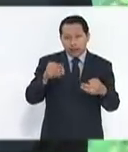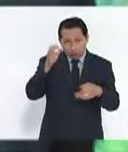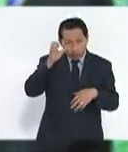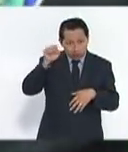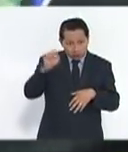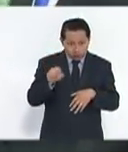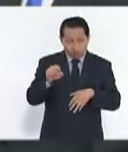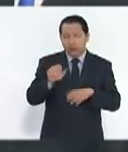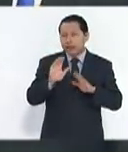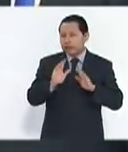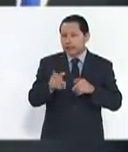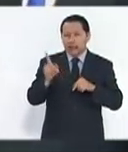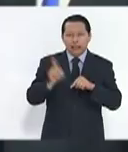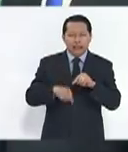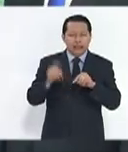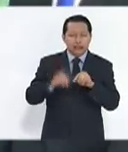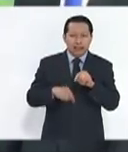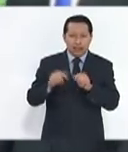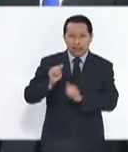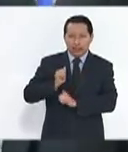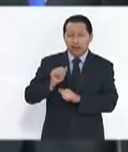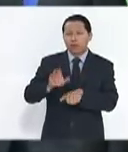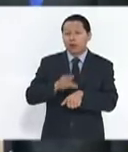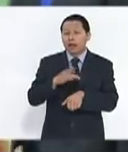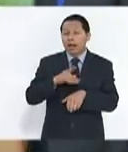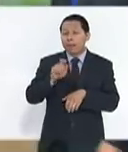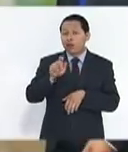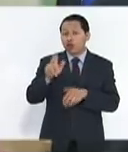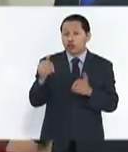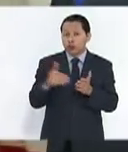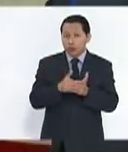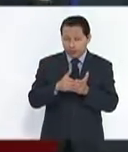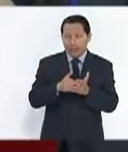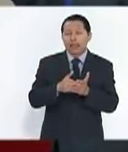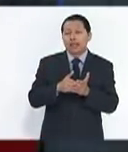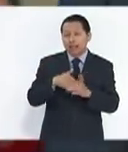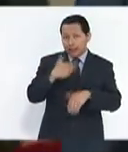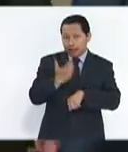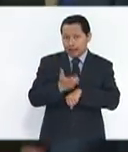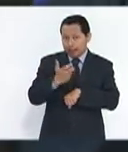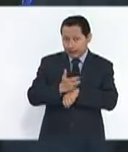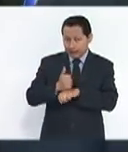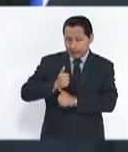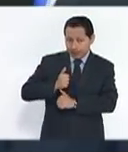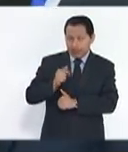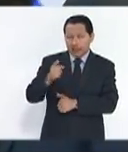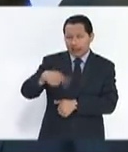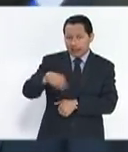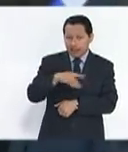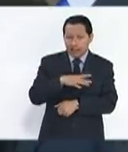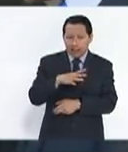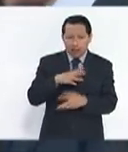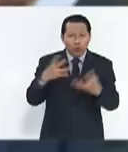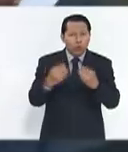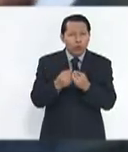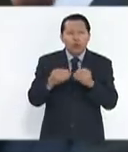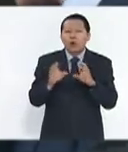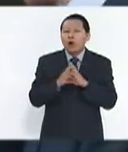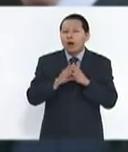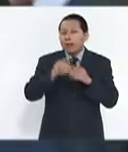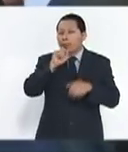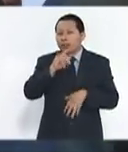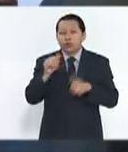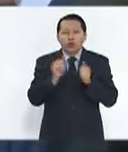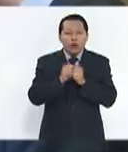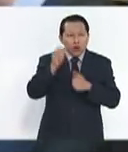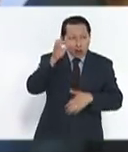surcoreano. Basta con decir que hay alrededor de 28,000 tropas estadounidenses que están participando de manera conjunta con